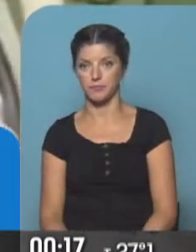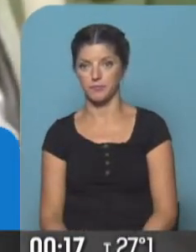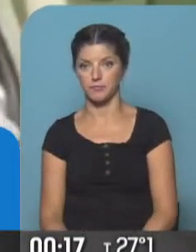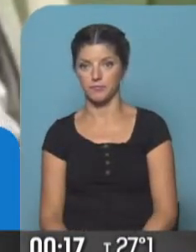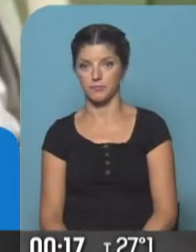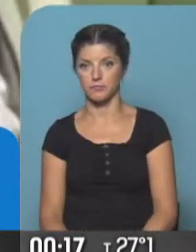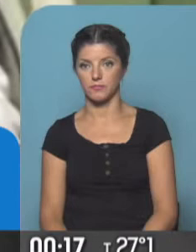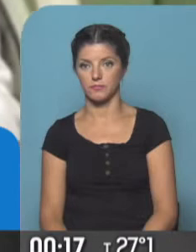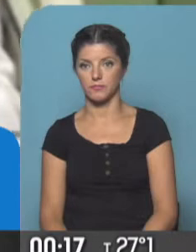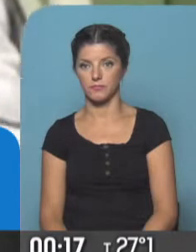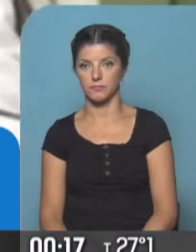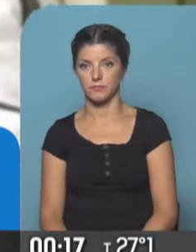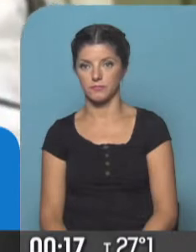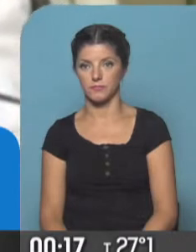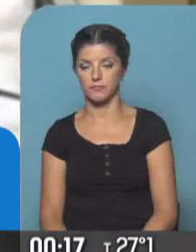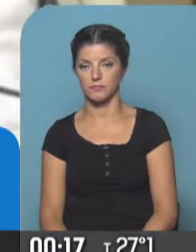2017. Bueno.